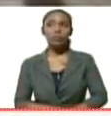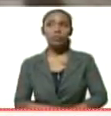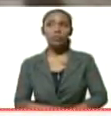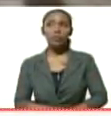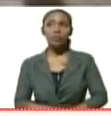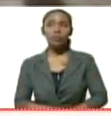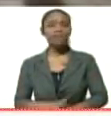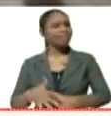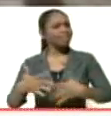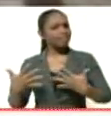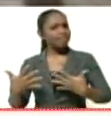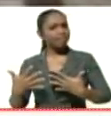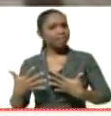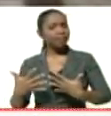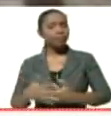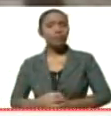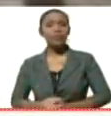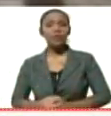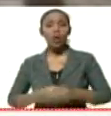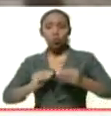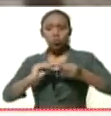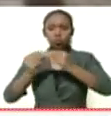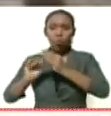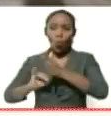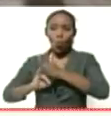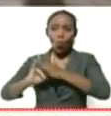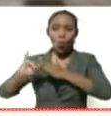Y que la recuperación